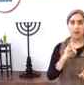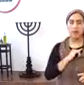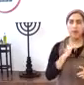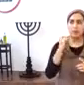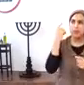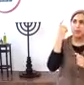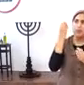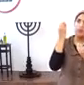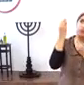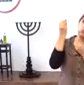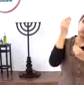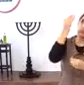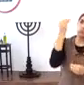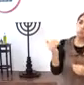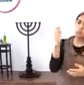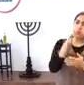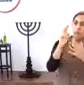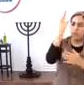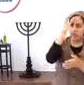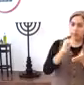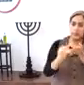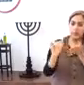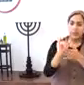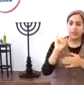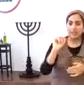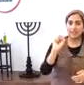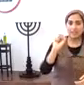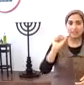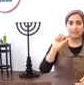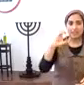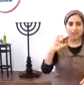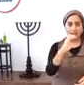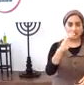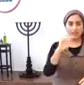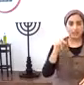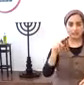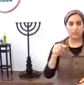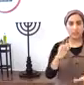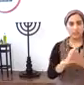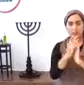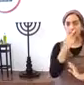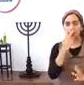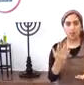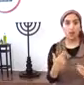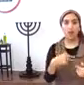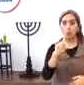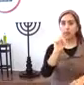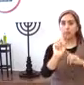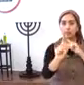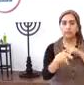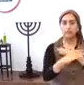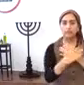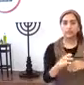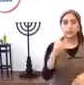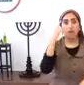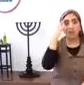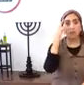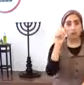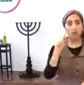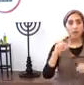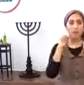Pero yo preguntaba, bueno, ¿por qué permitió la ceguera de Isaac? Solamente hay una respuesta